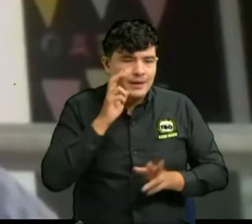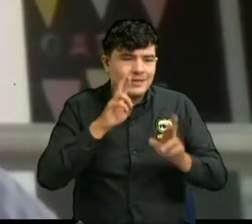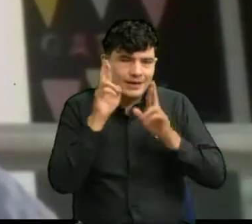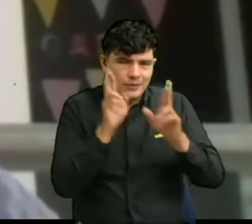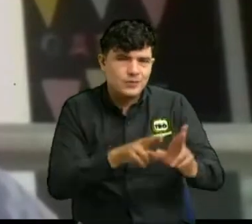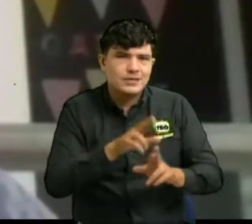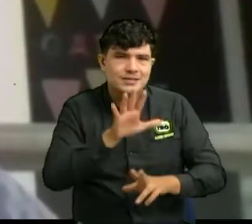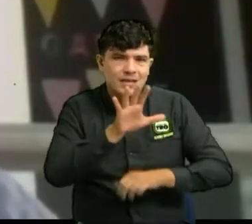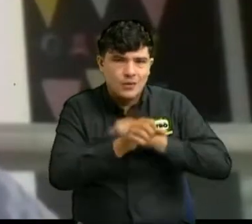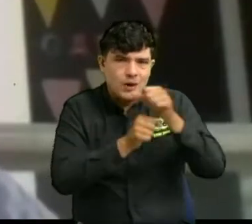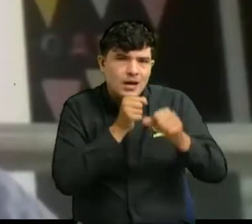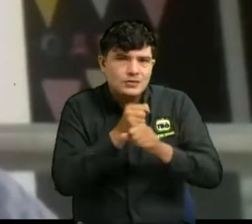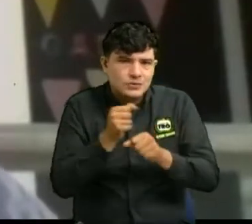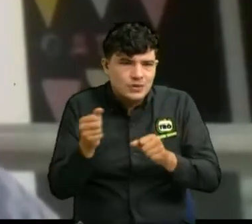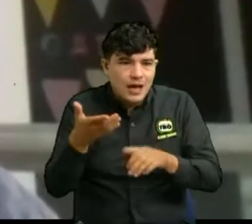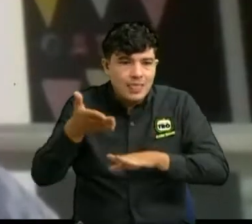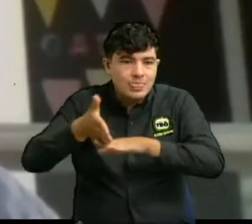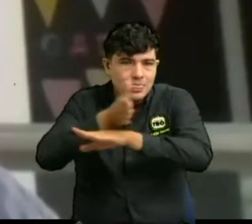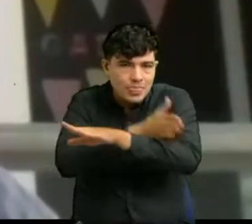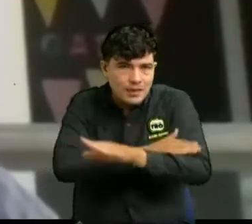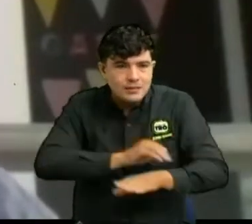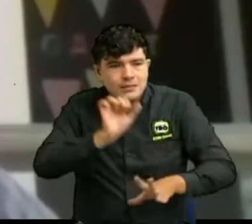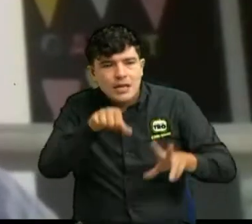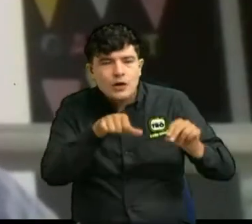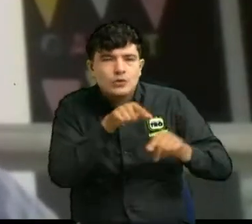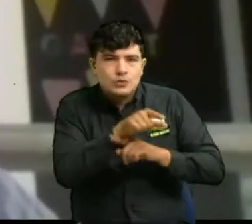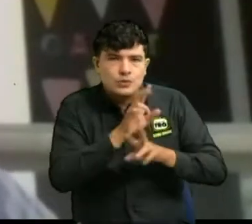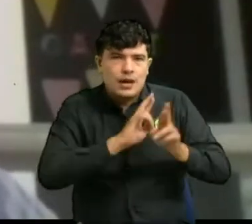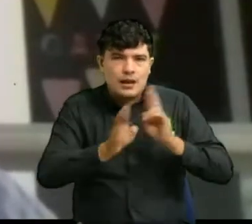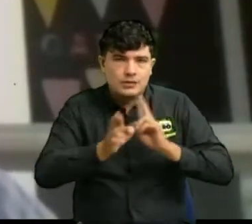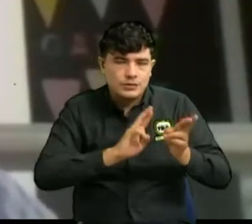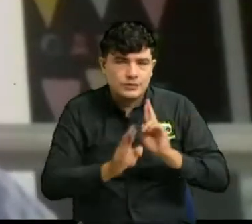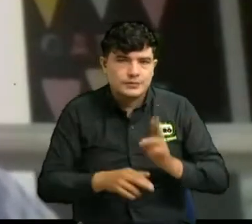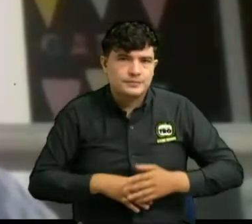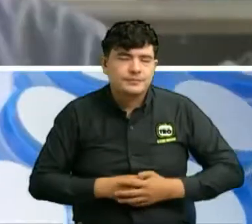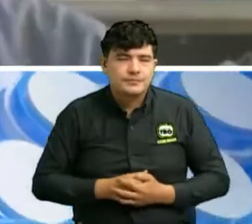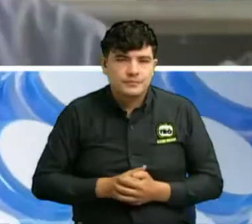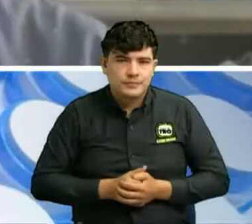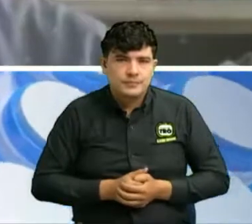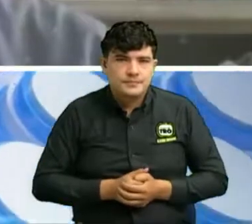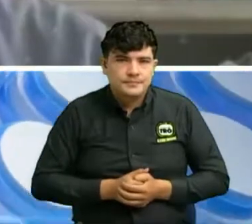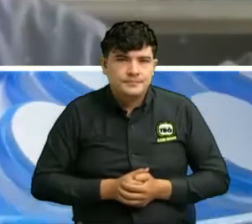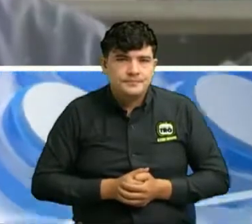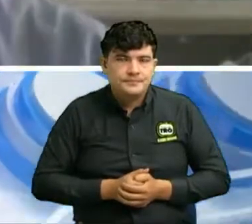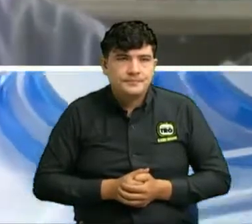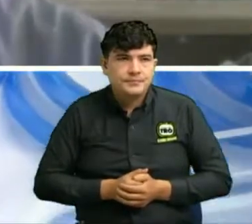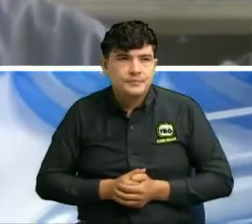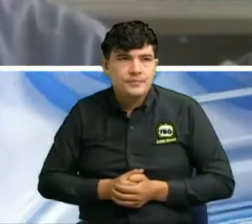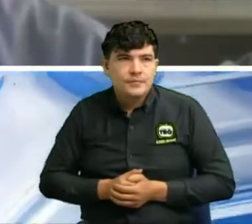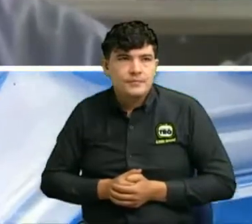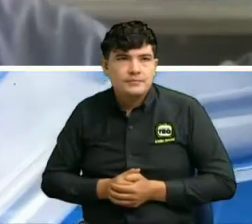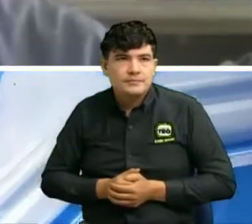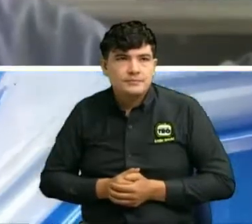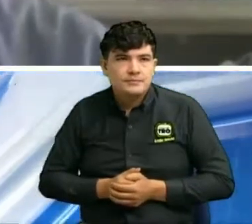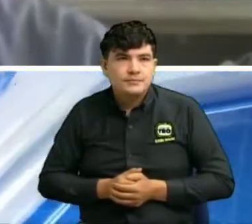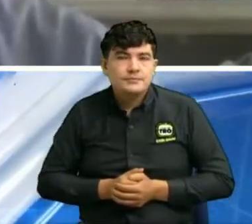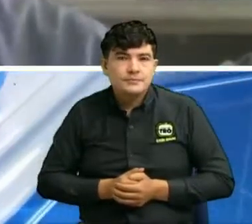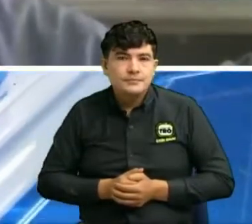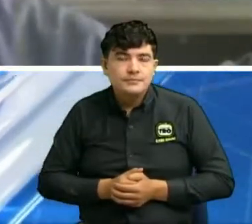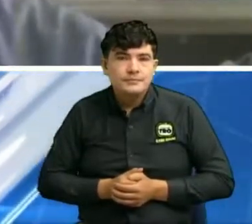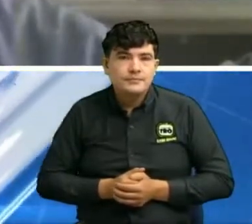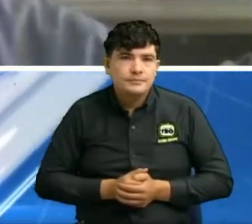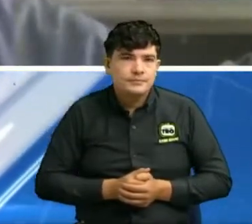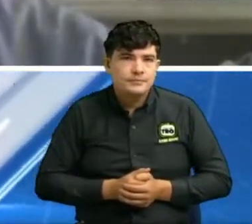momento de fallecer ya es pensionada. Sí. Entonces la exigencia es de 5 años. ¿Y cuándo nos exhiben? Si es un afiliado,